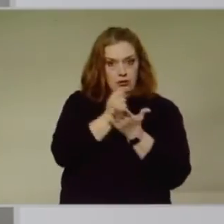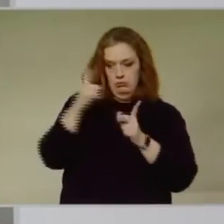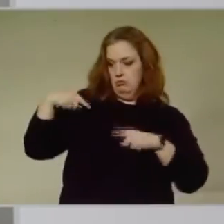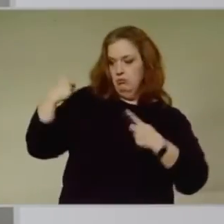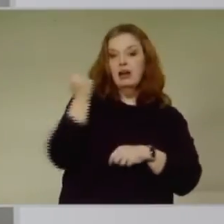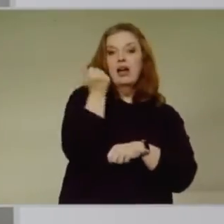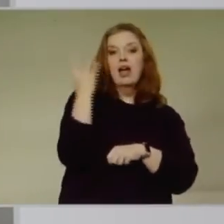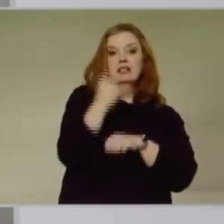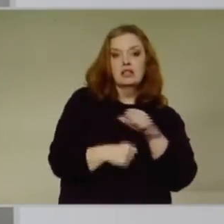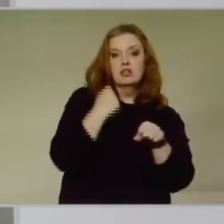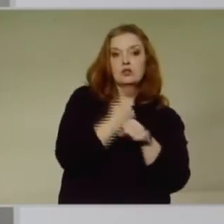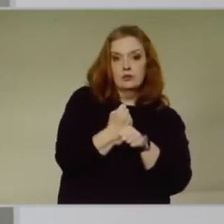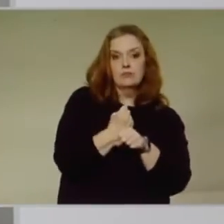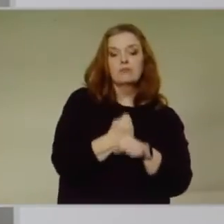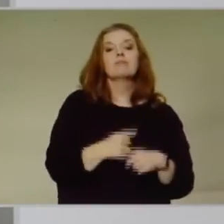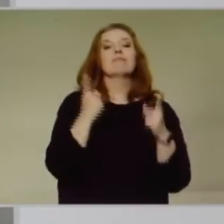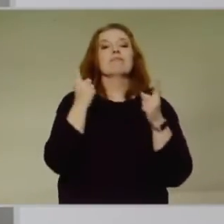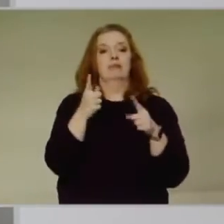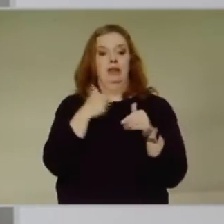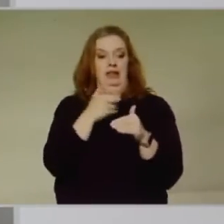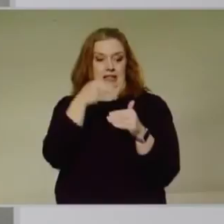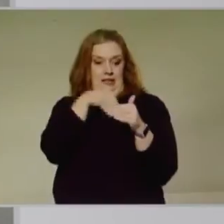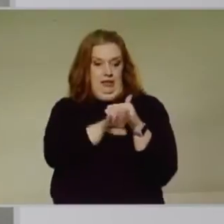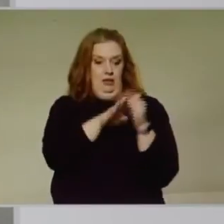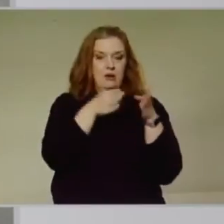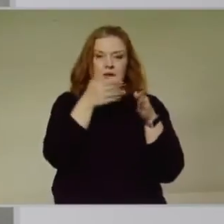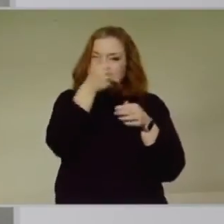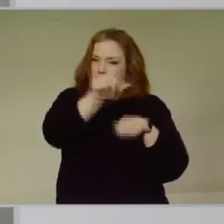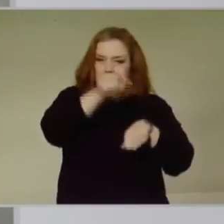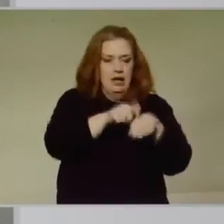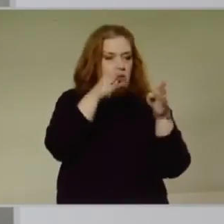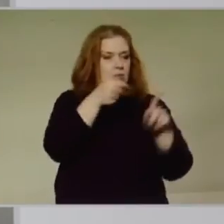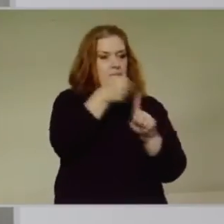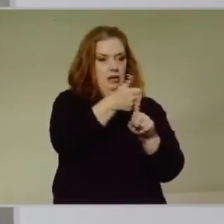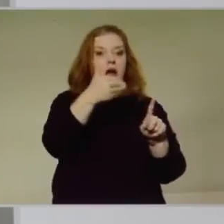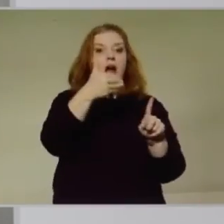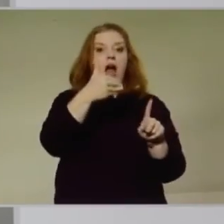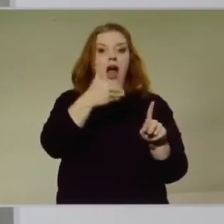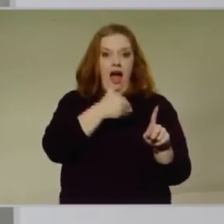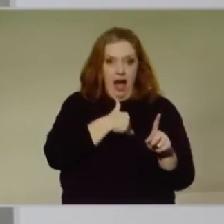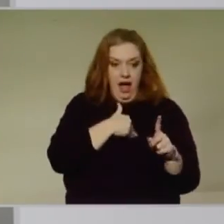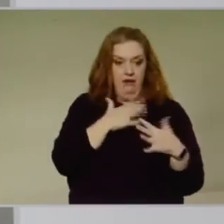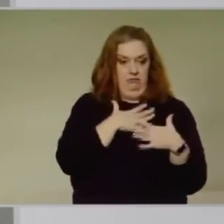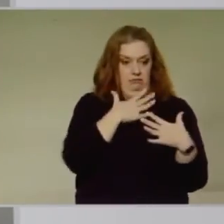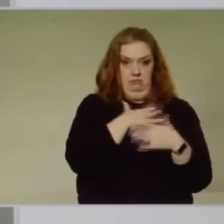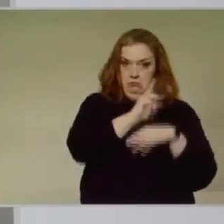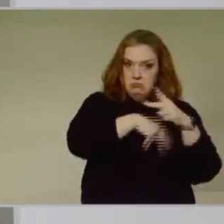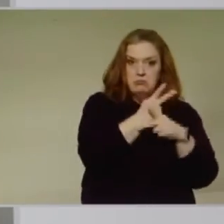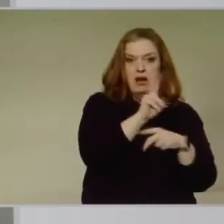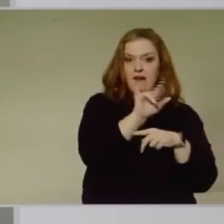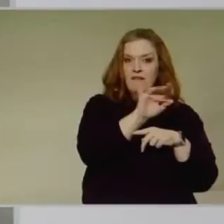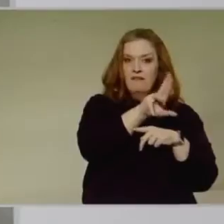18 años. Cada vez que entro en un cuarto de un paciente que tiene un virus respiratorio contagioso, uso mi mascarilla. Cuando